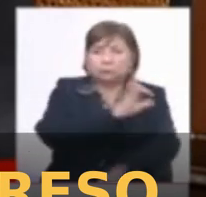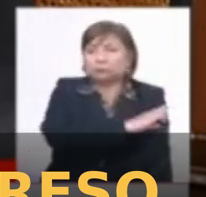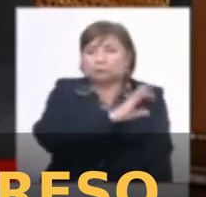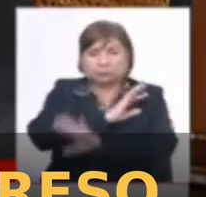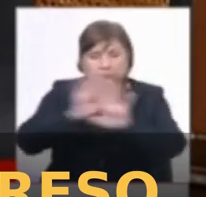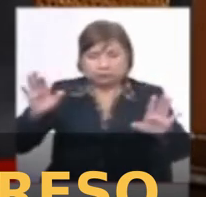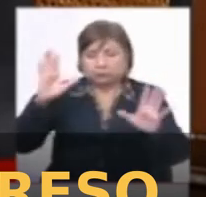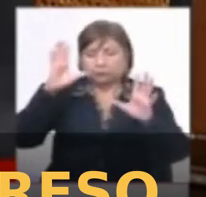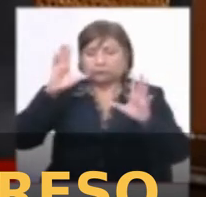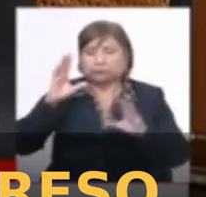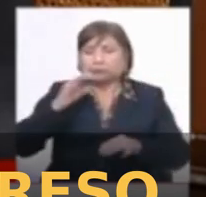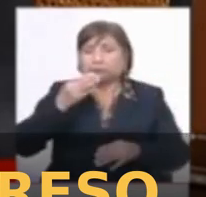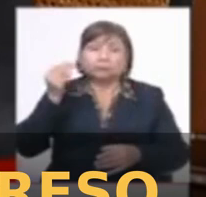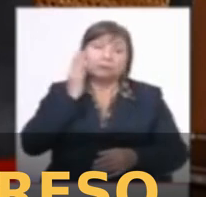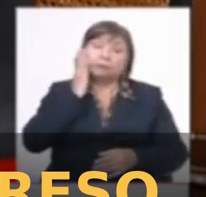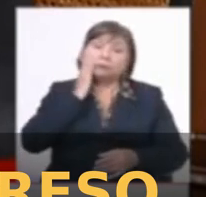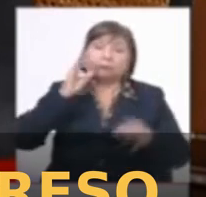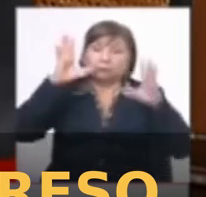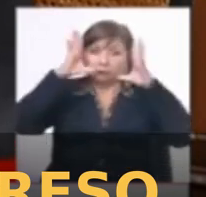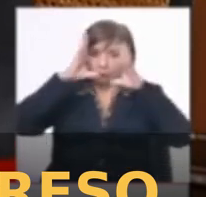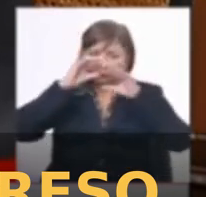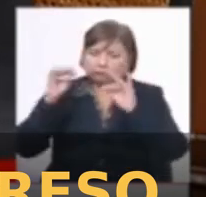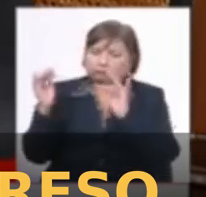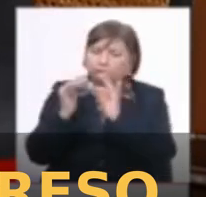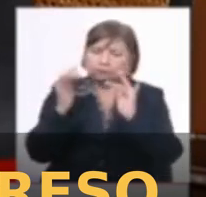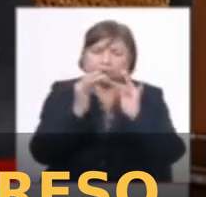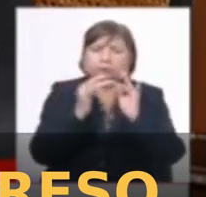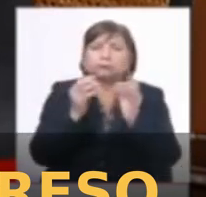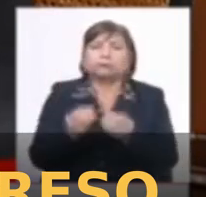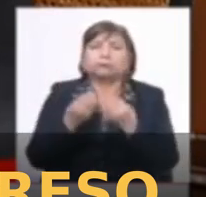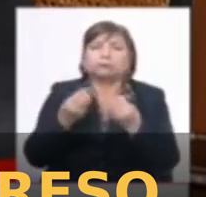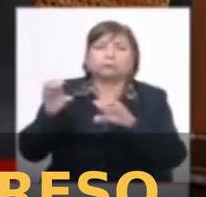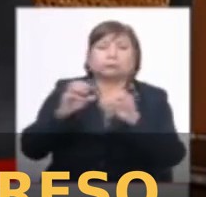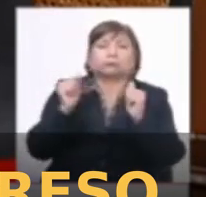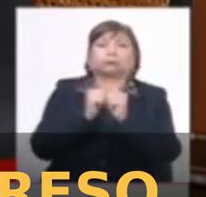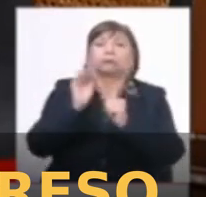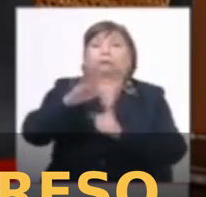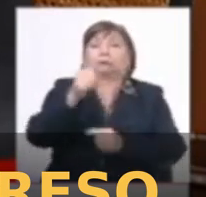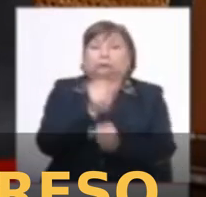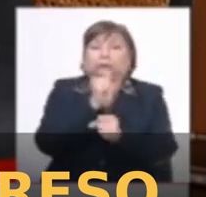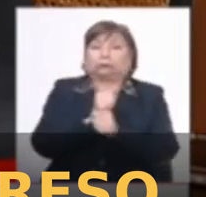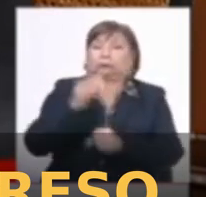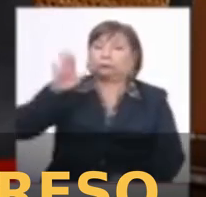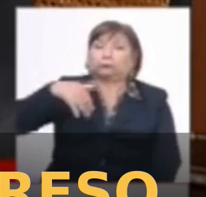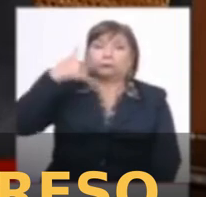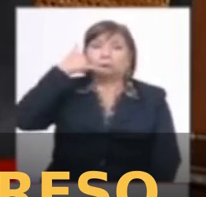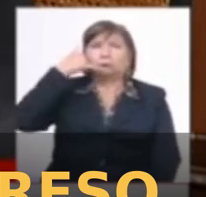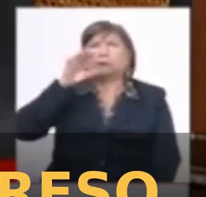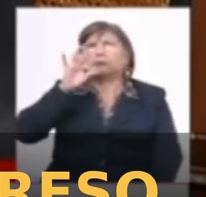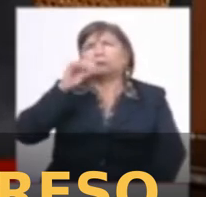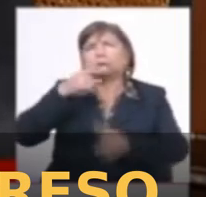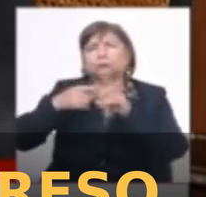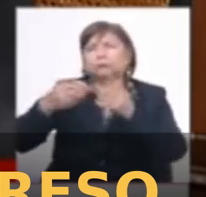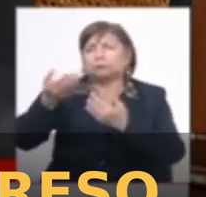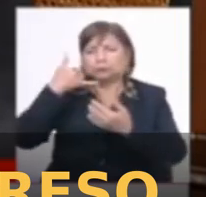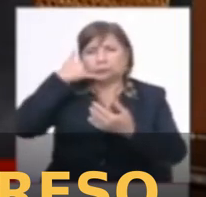la noche yo me imagino que él ha estado coordinando cómo iba a ser su situación laboral. Cuando me llama 9:30 y me pasa